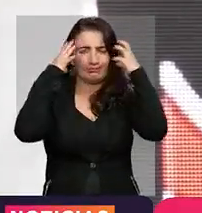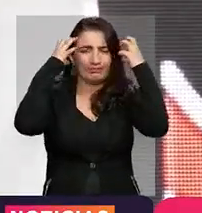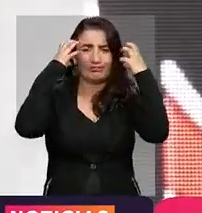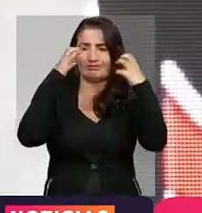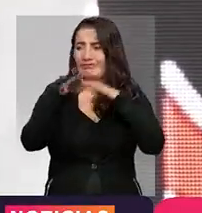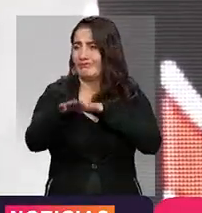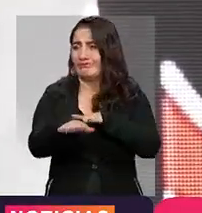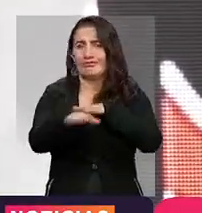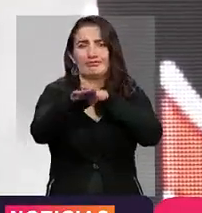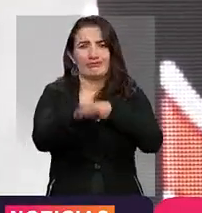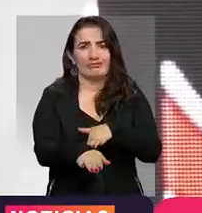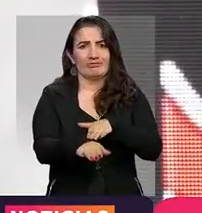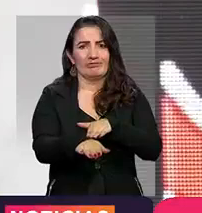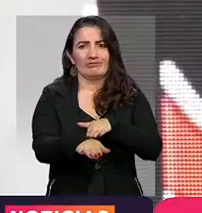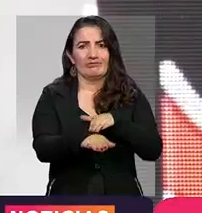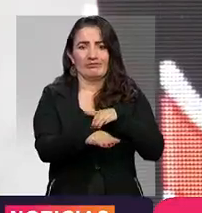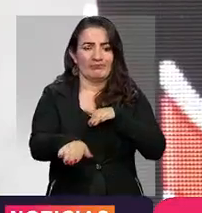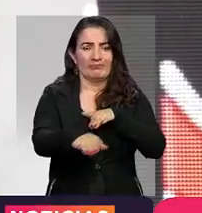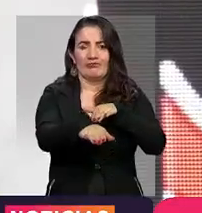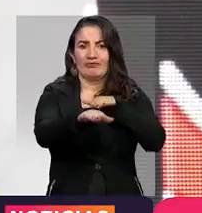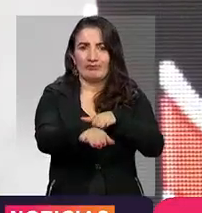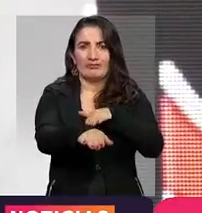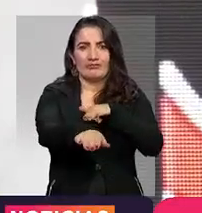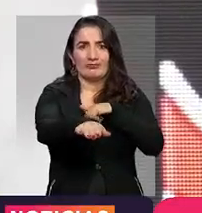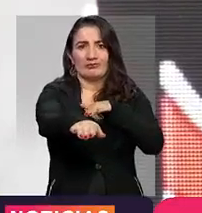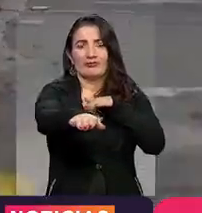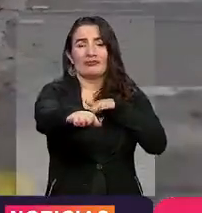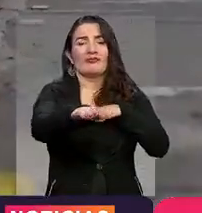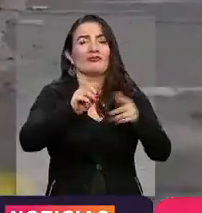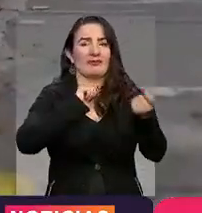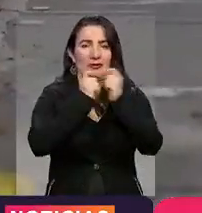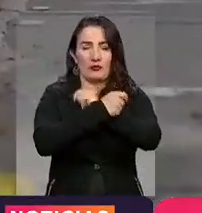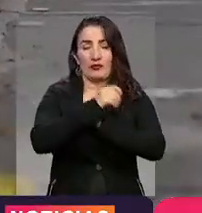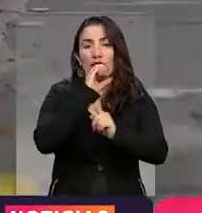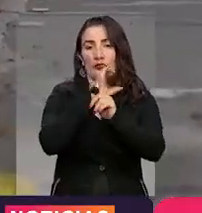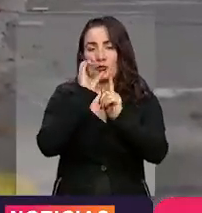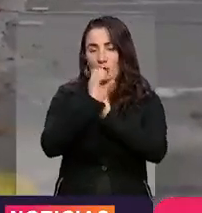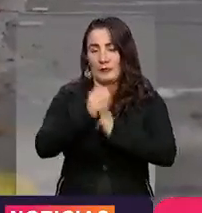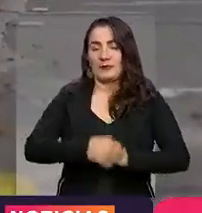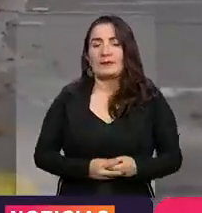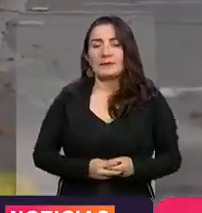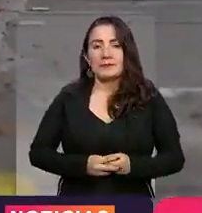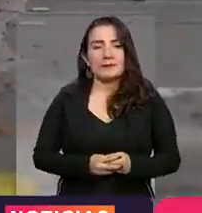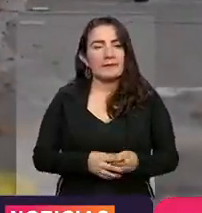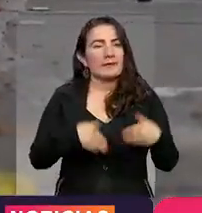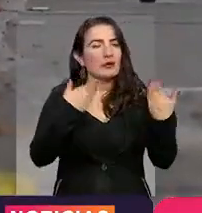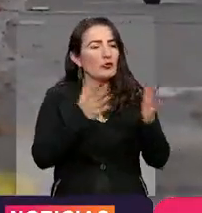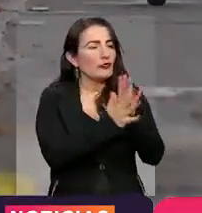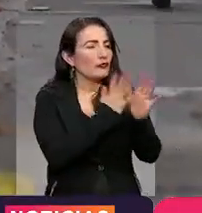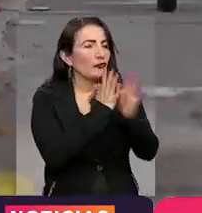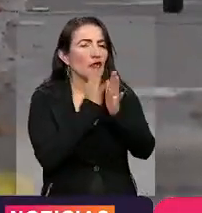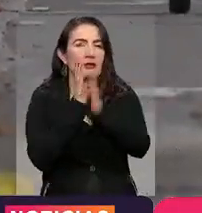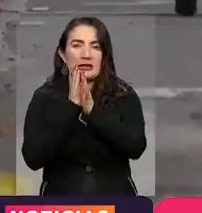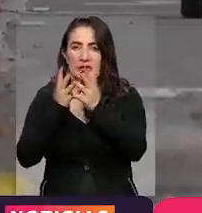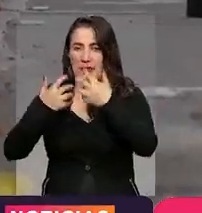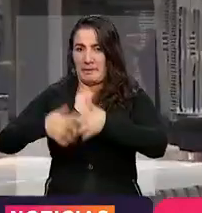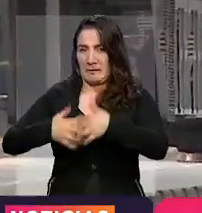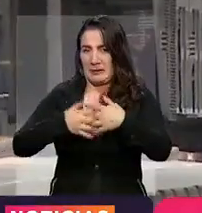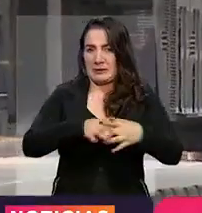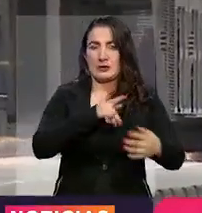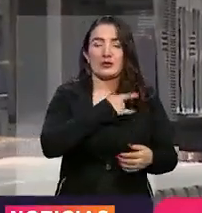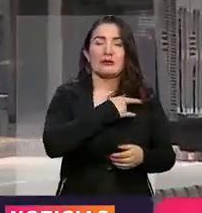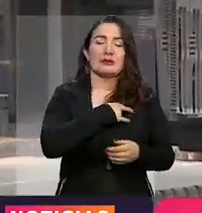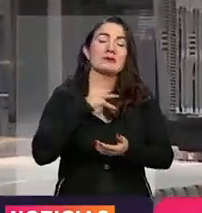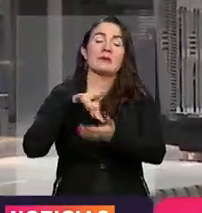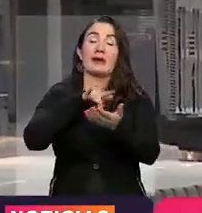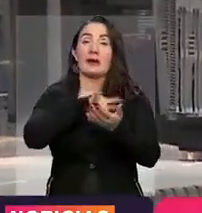trancados sino parados. Es una transformación cultural. El piloto iniciará con la obtención de información de las empresas y universidades